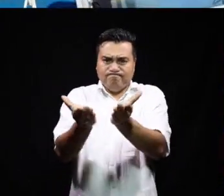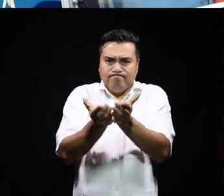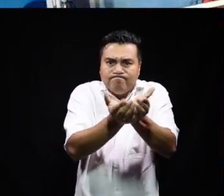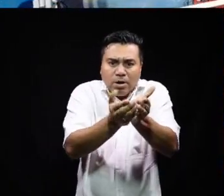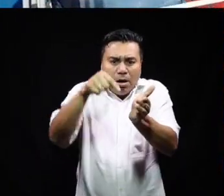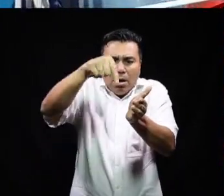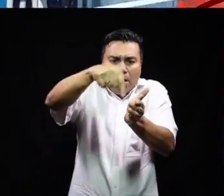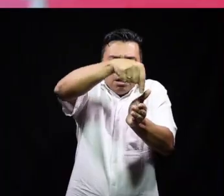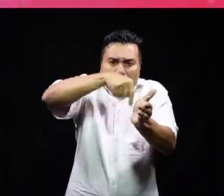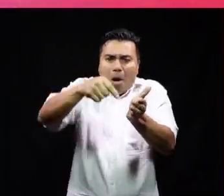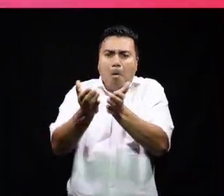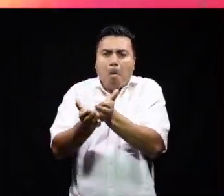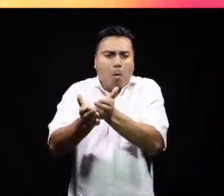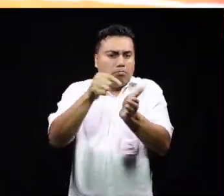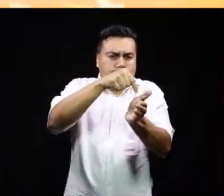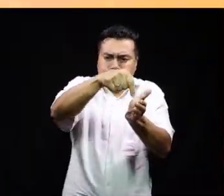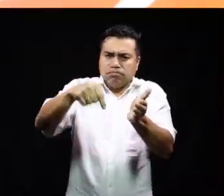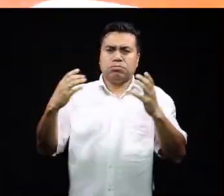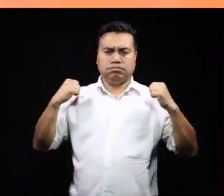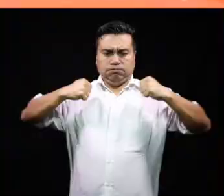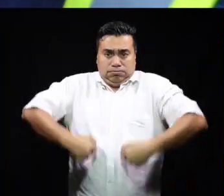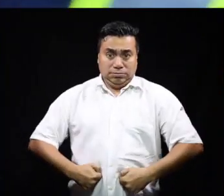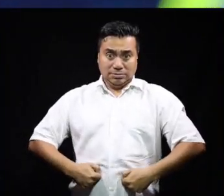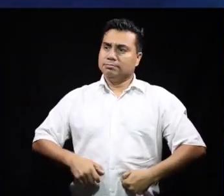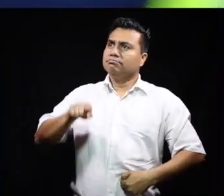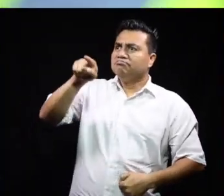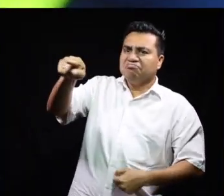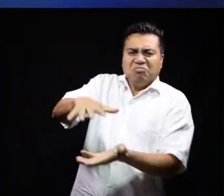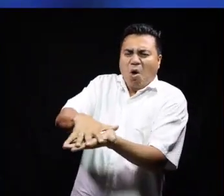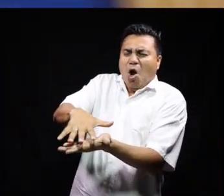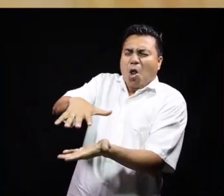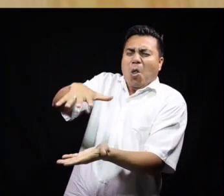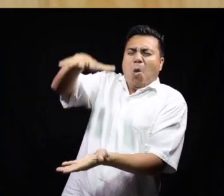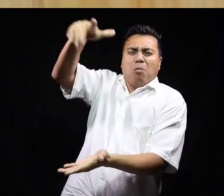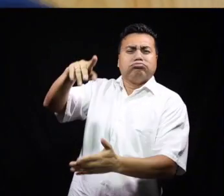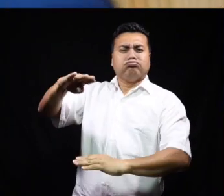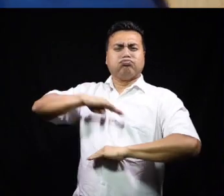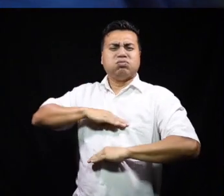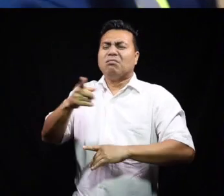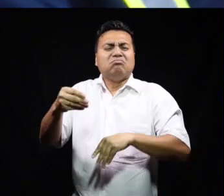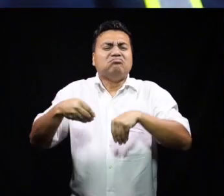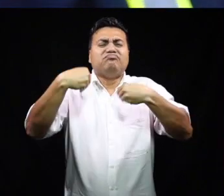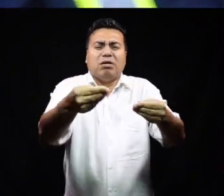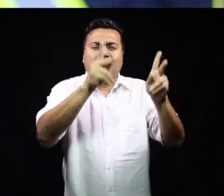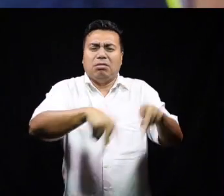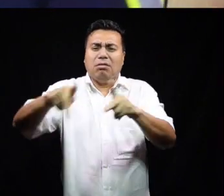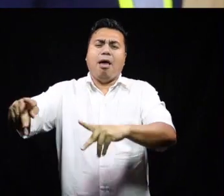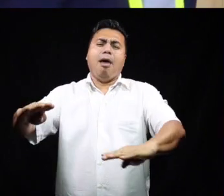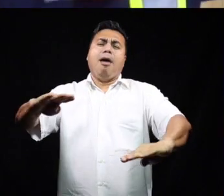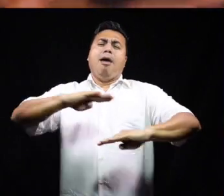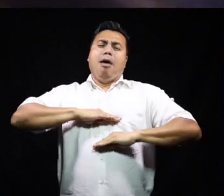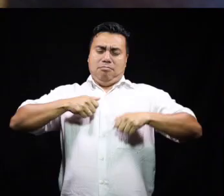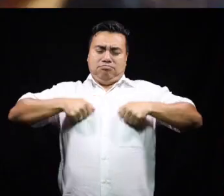En áreas estratégicamente seleccionadas, se encuentran las balsas y chalecos salvavidas, suficientes para todas las personas a bordo.